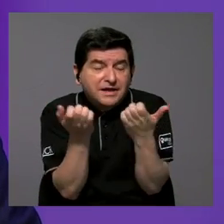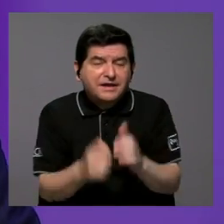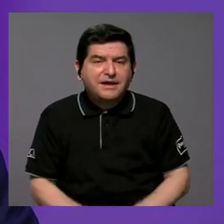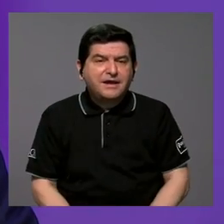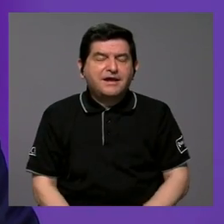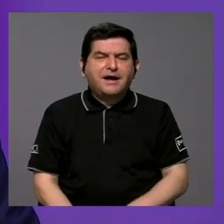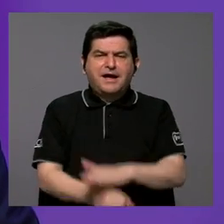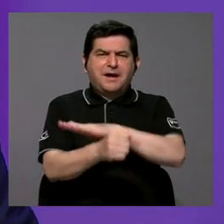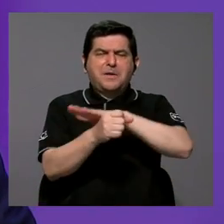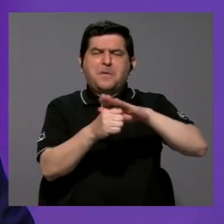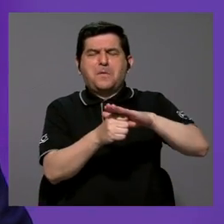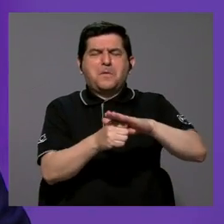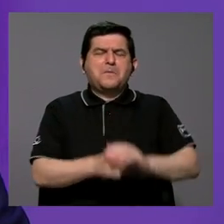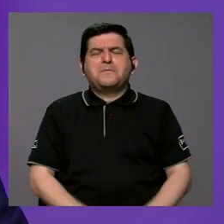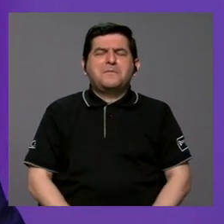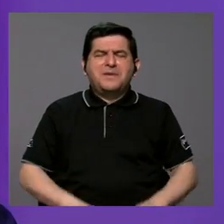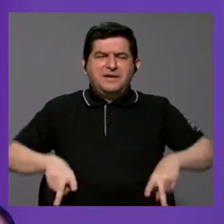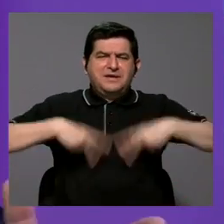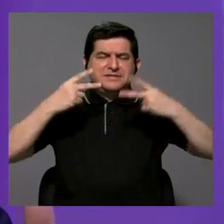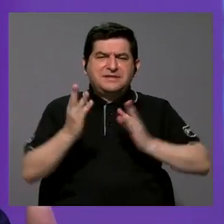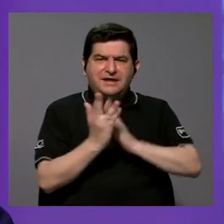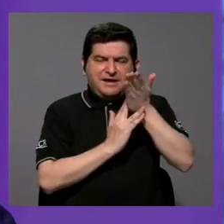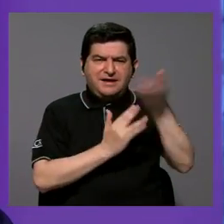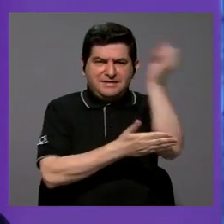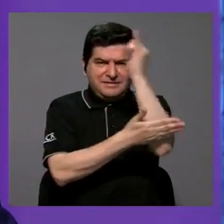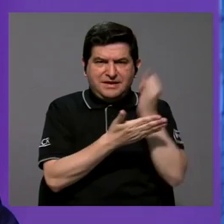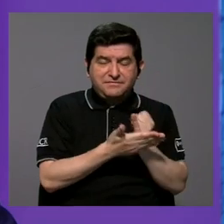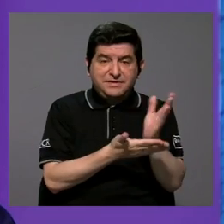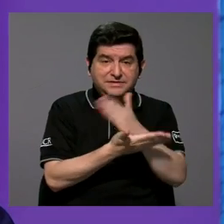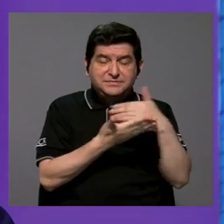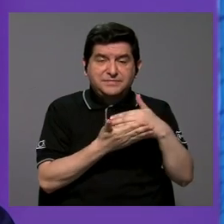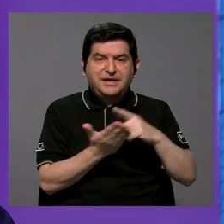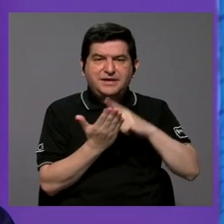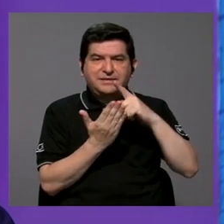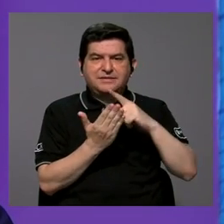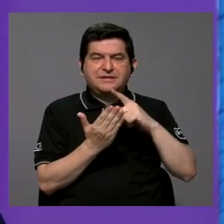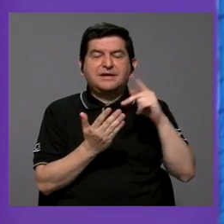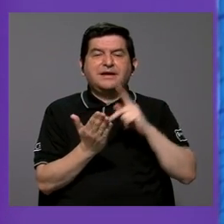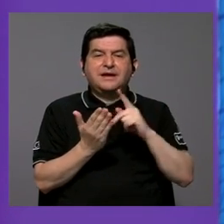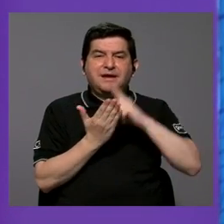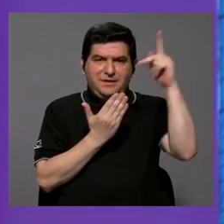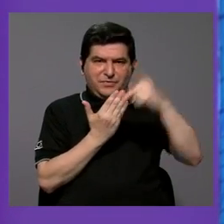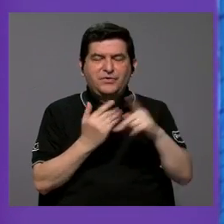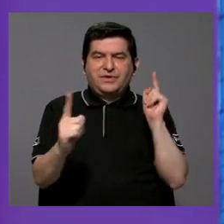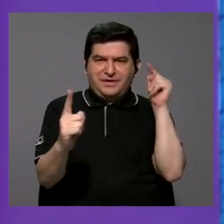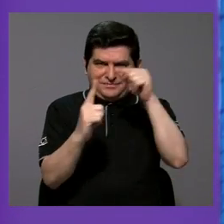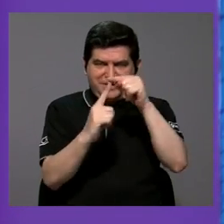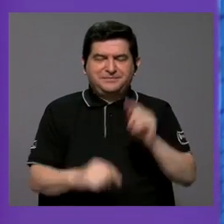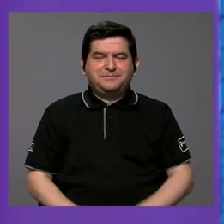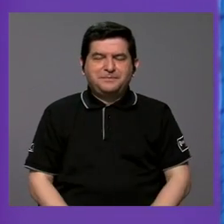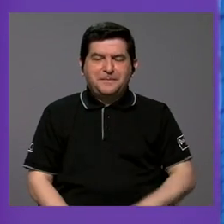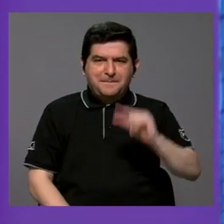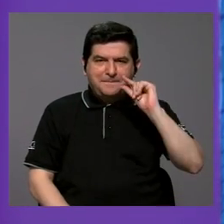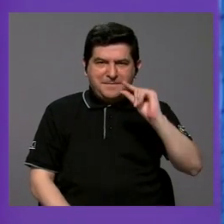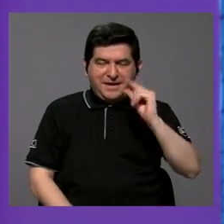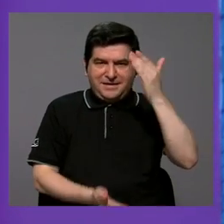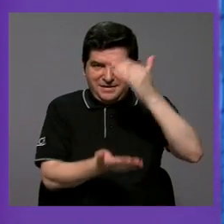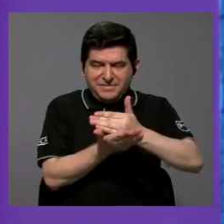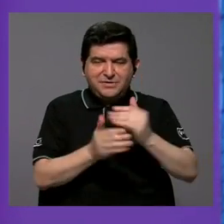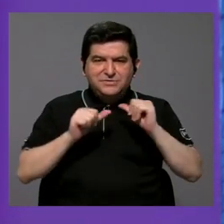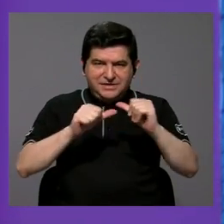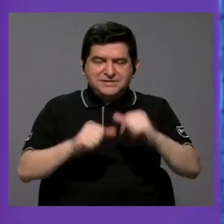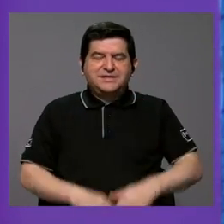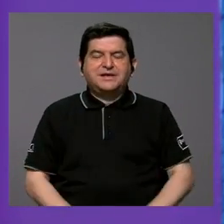llegar a esa plenitud a través del arte y es parte del propósito que tiene este espacio. Vamos a una breve pausa y regresamos acá